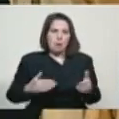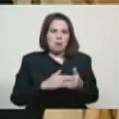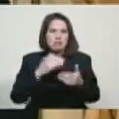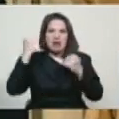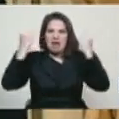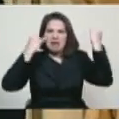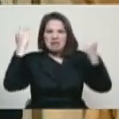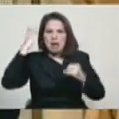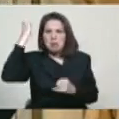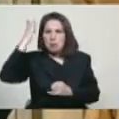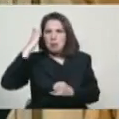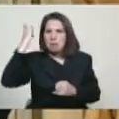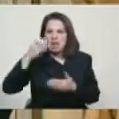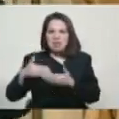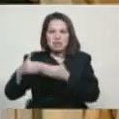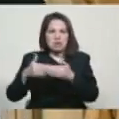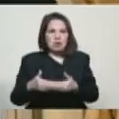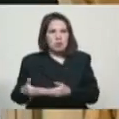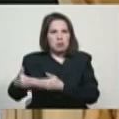antioligárquico,